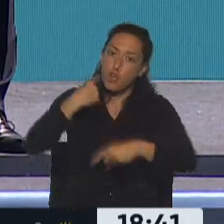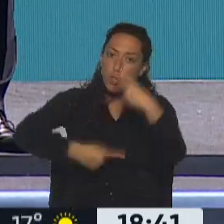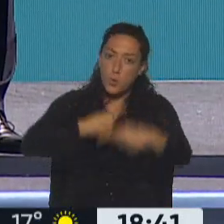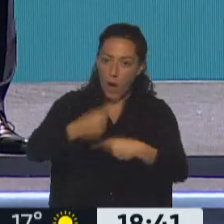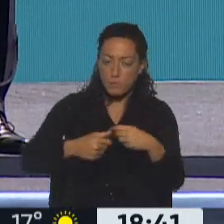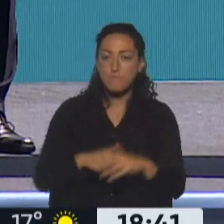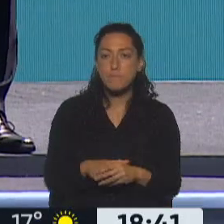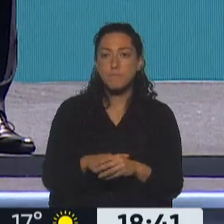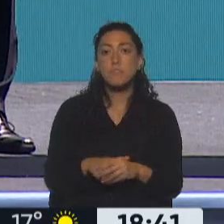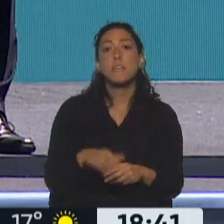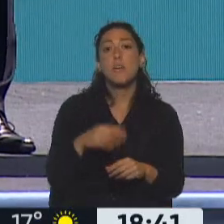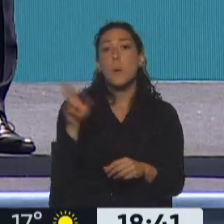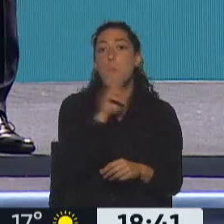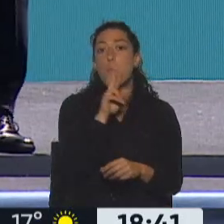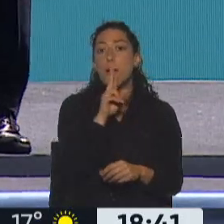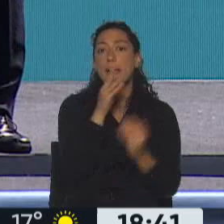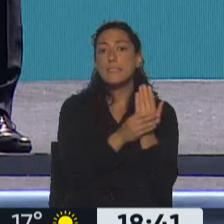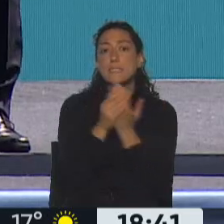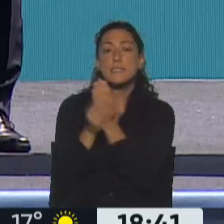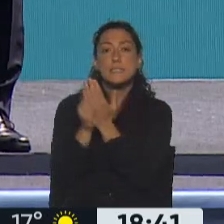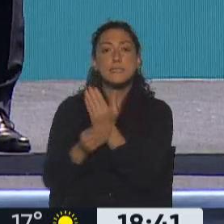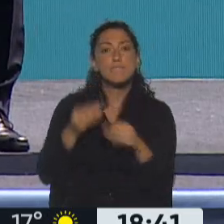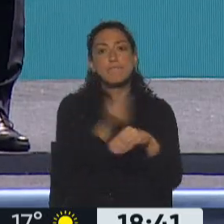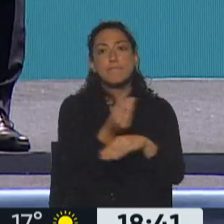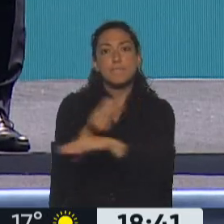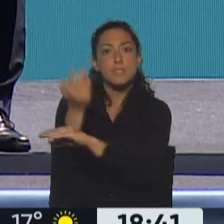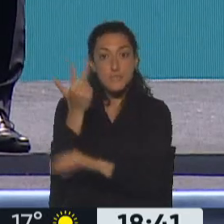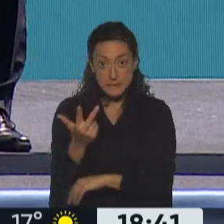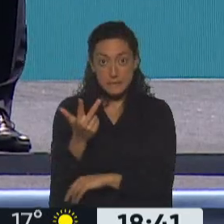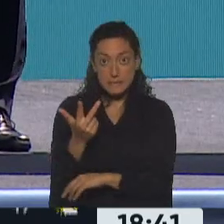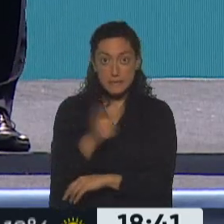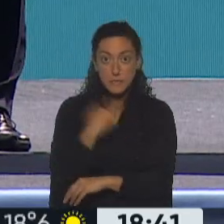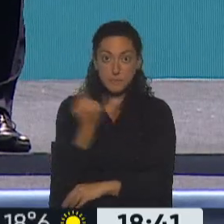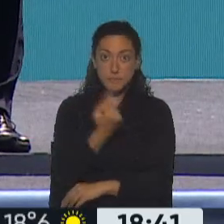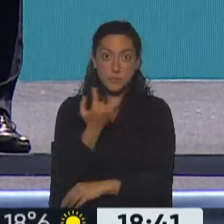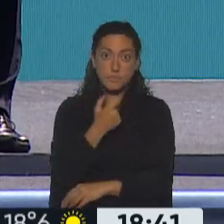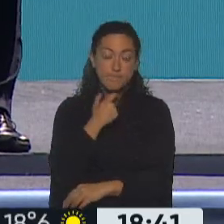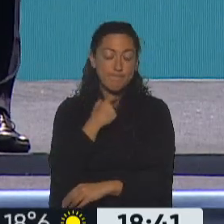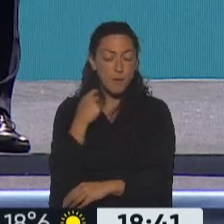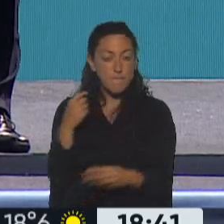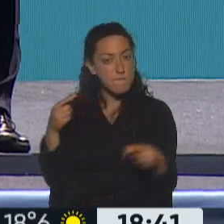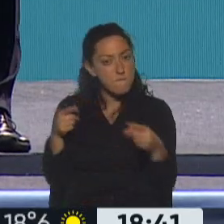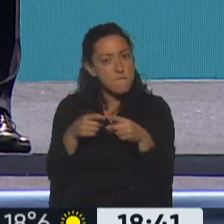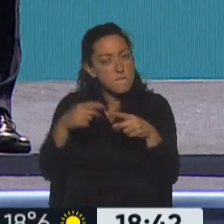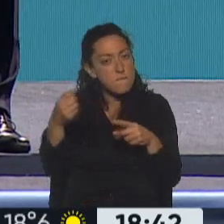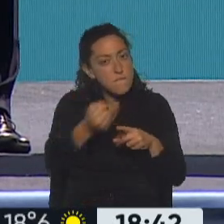que nosotros incorporamos hoy al gabinete, estamos queriendo empezar una